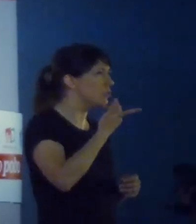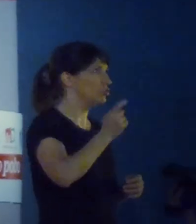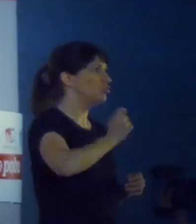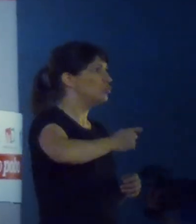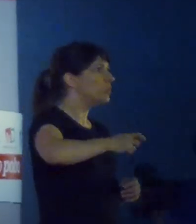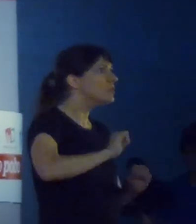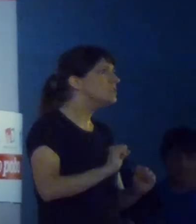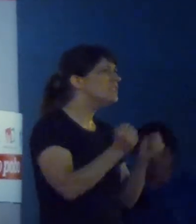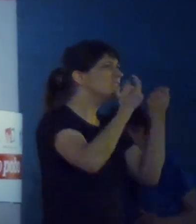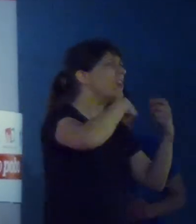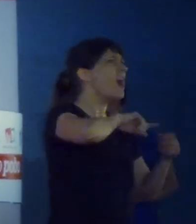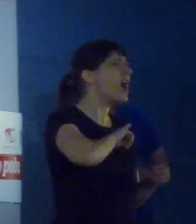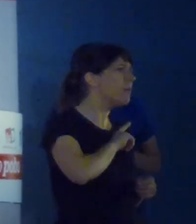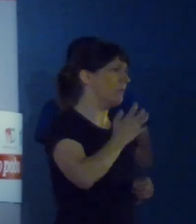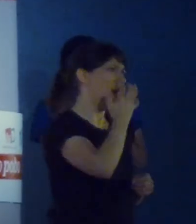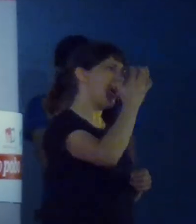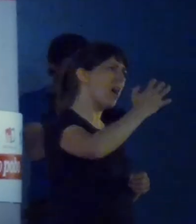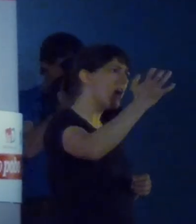berrei.